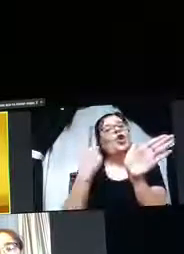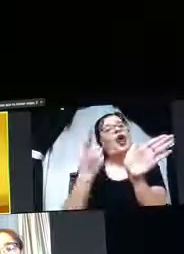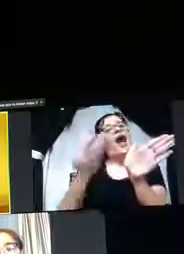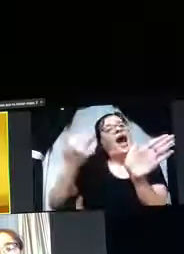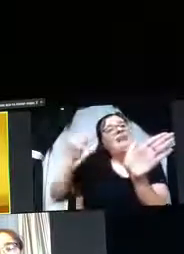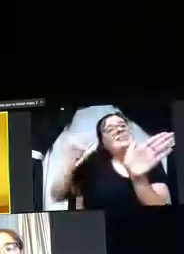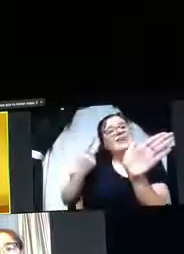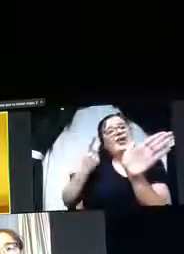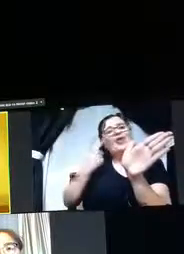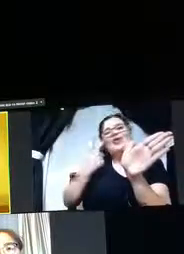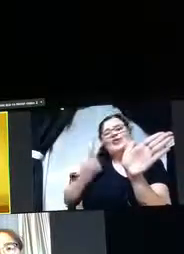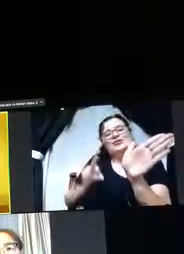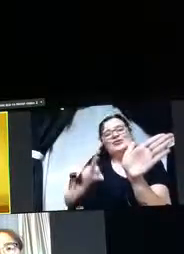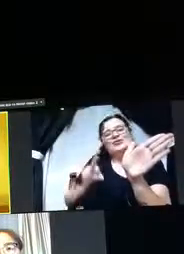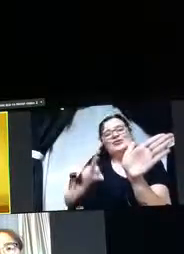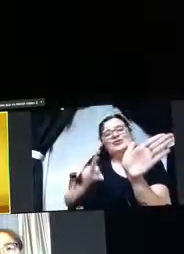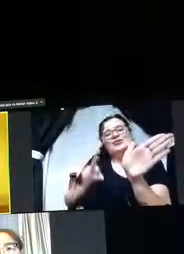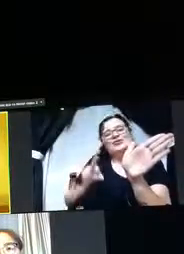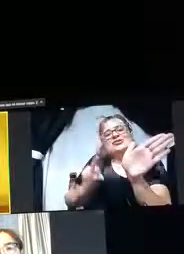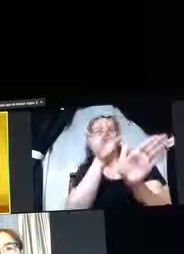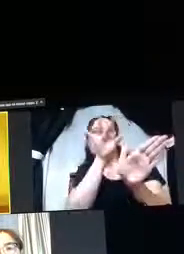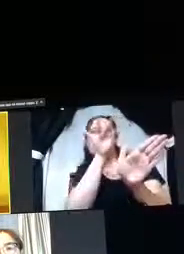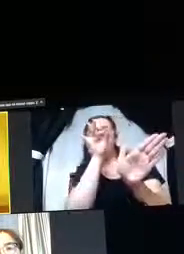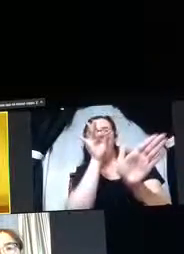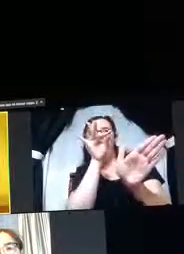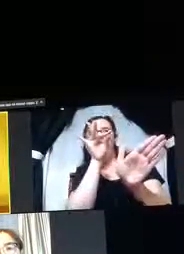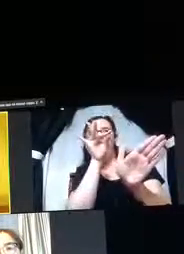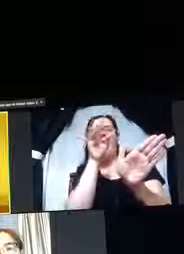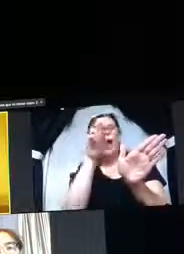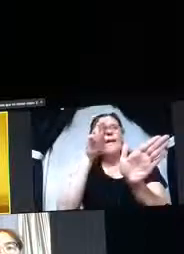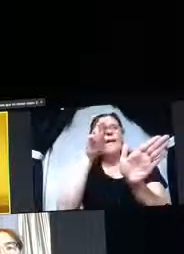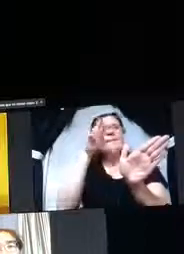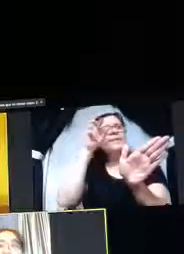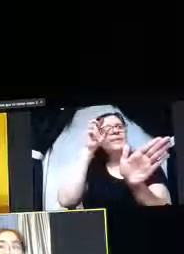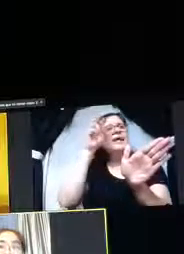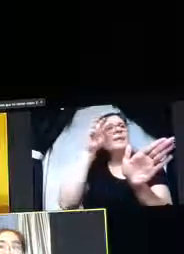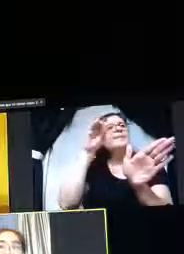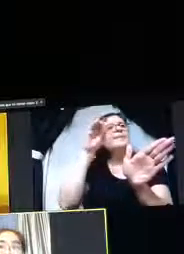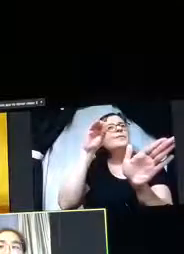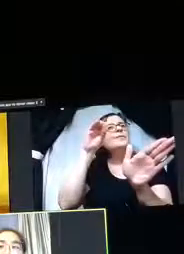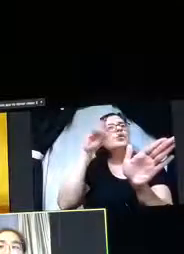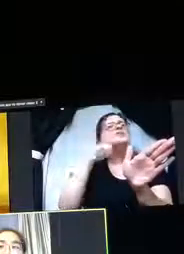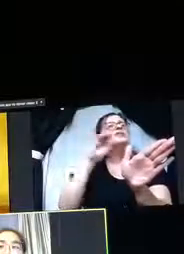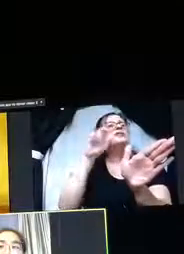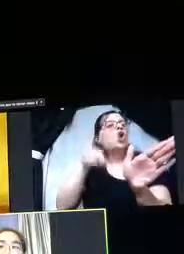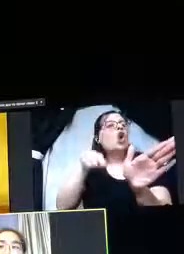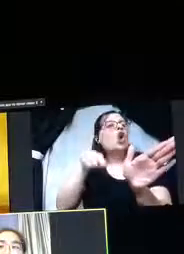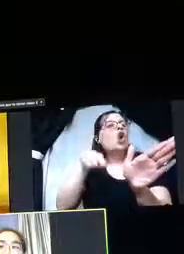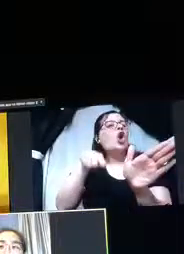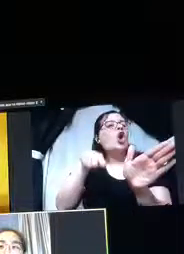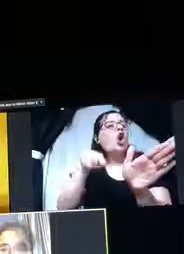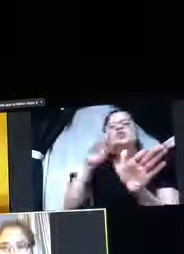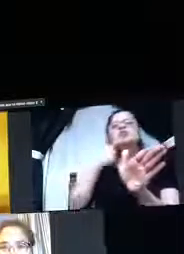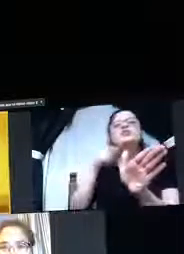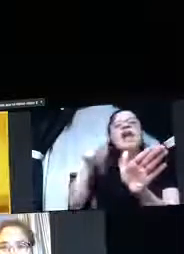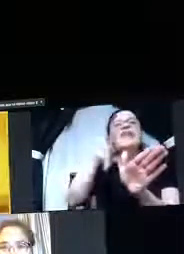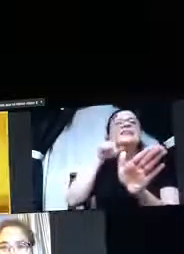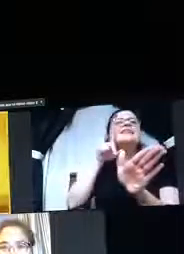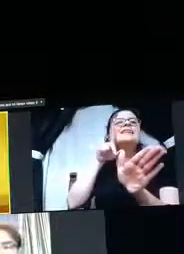decir, esto es un sustantivo, esto es una preposición. Sí, no, eso sería categorizarlo más que